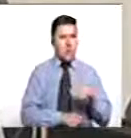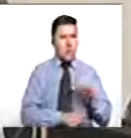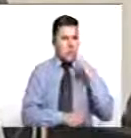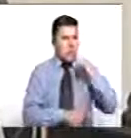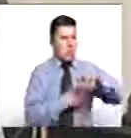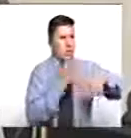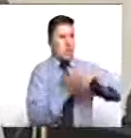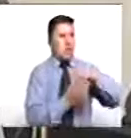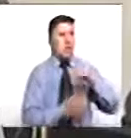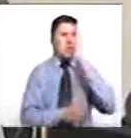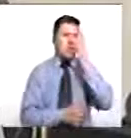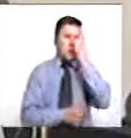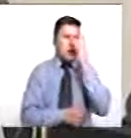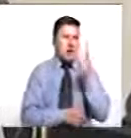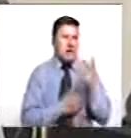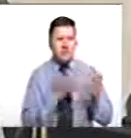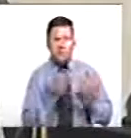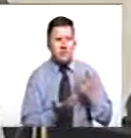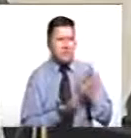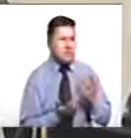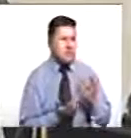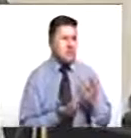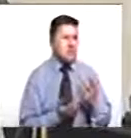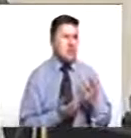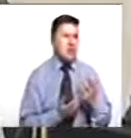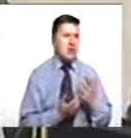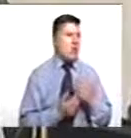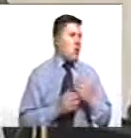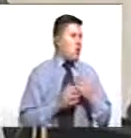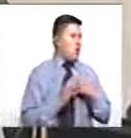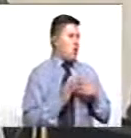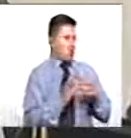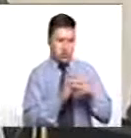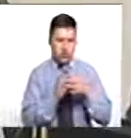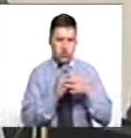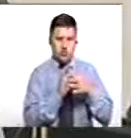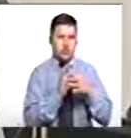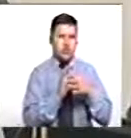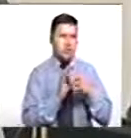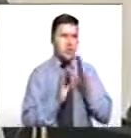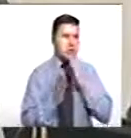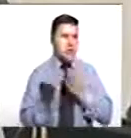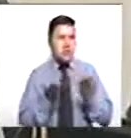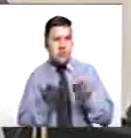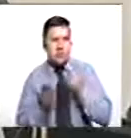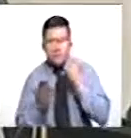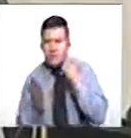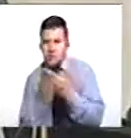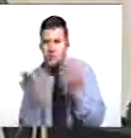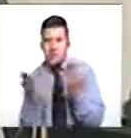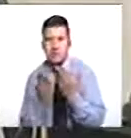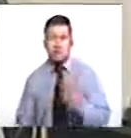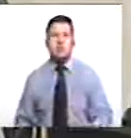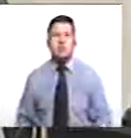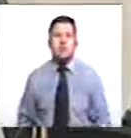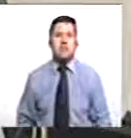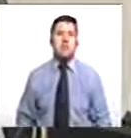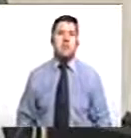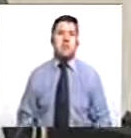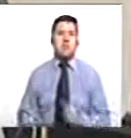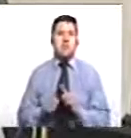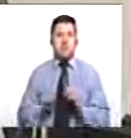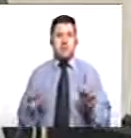desastrosa porque lo único que llevó fue burocracia, pero además que los servicios no se facturaban. Sin